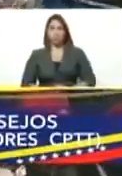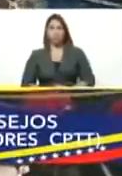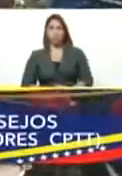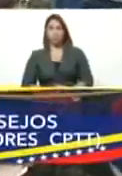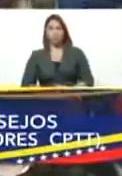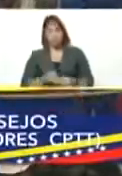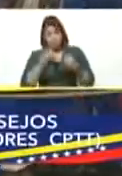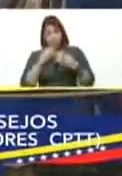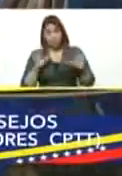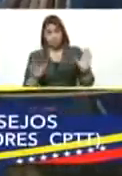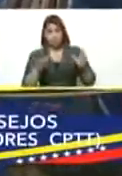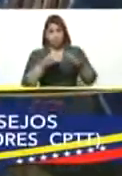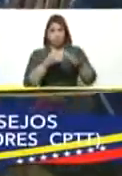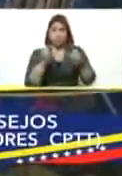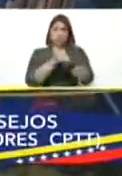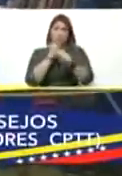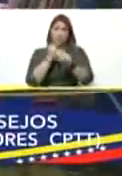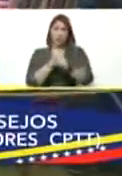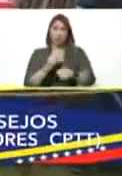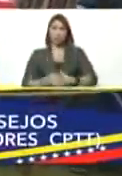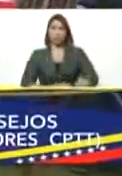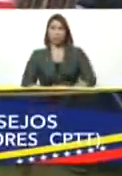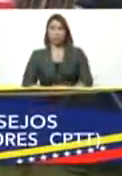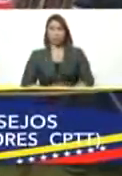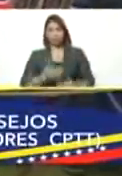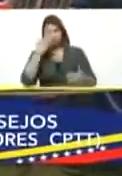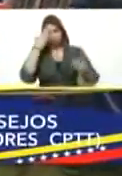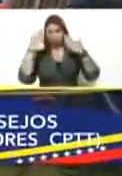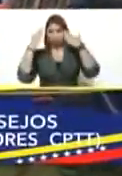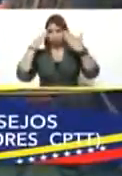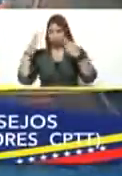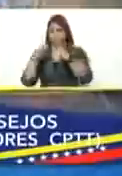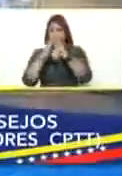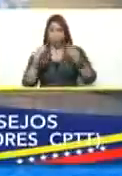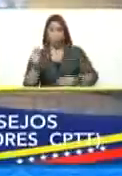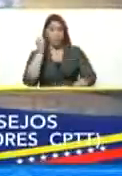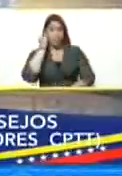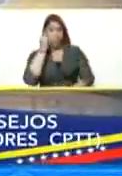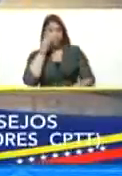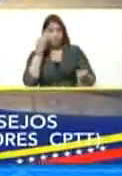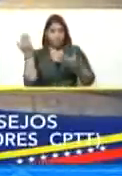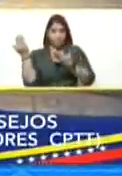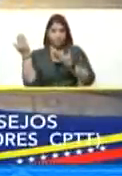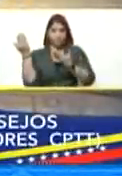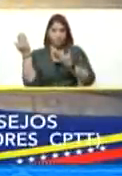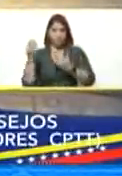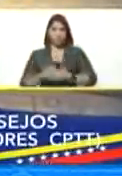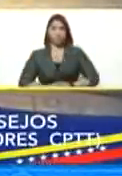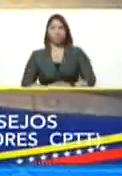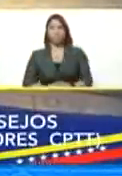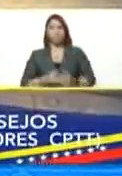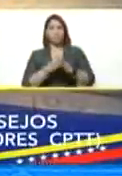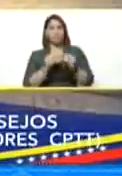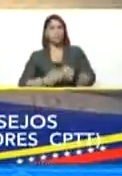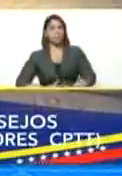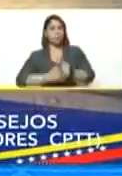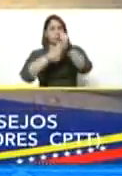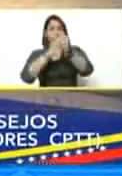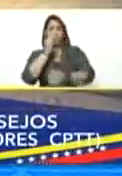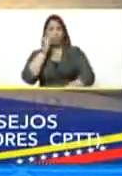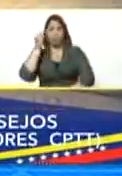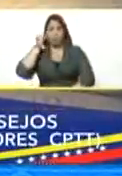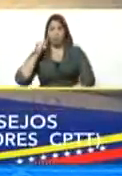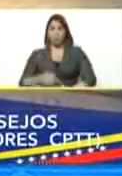Buen equipo de trabajo. Bueno, mi saludo a todas las mujeres aquí presentes, a todos los líderes y